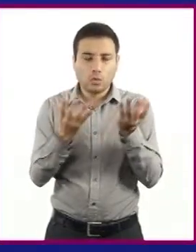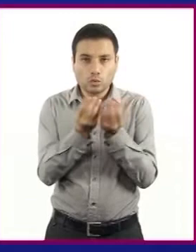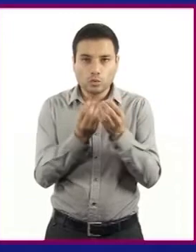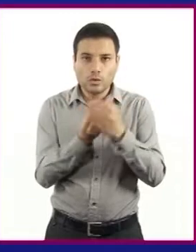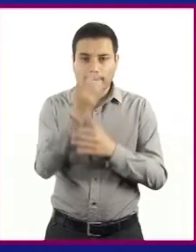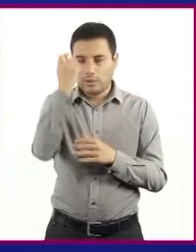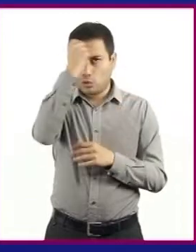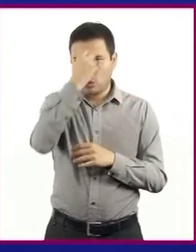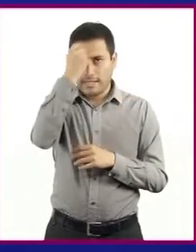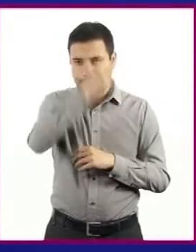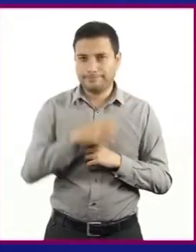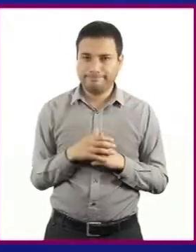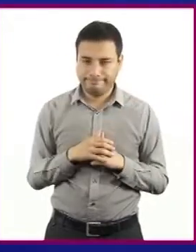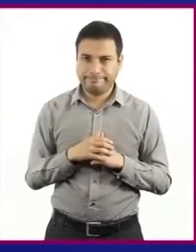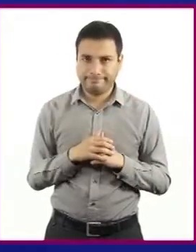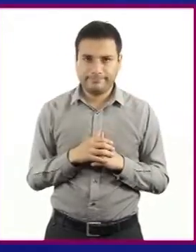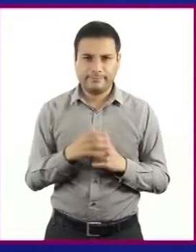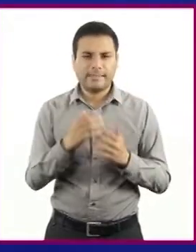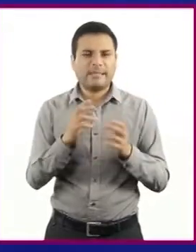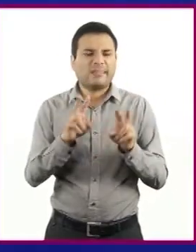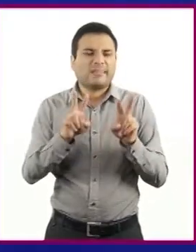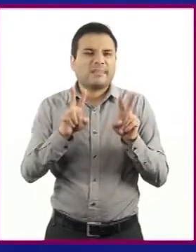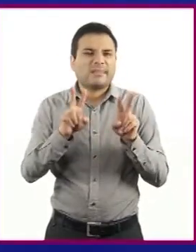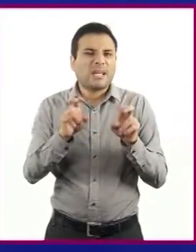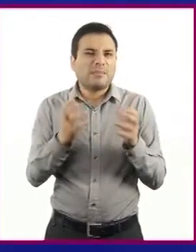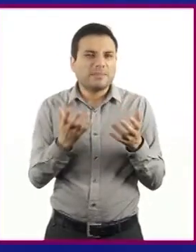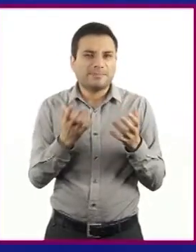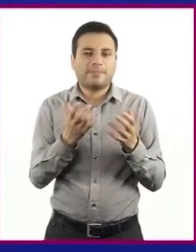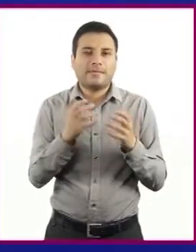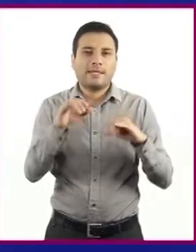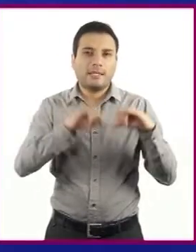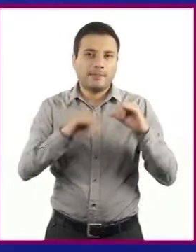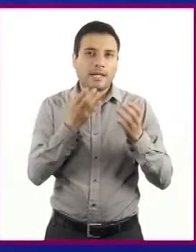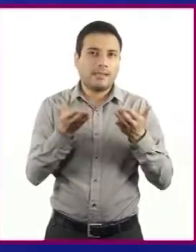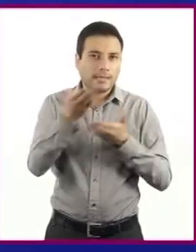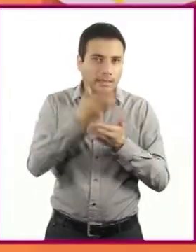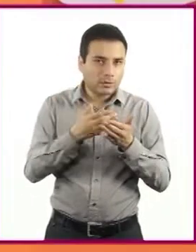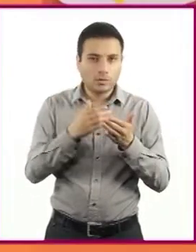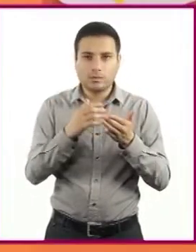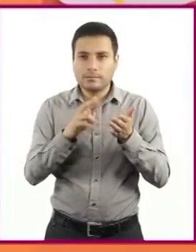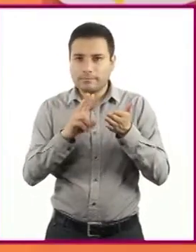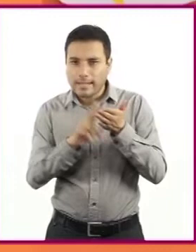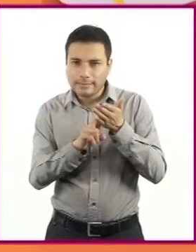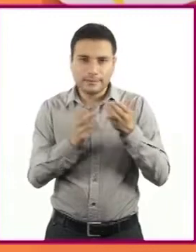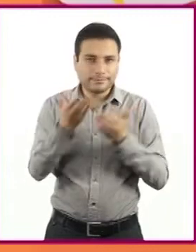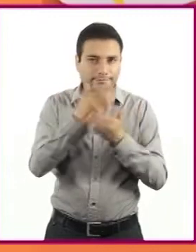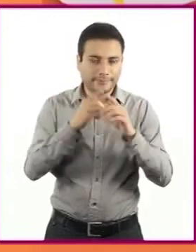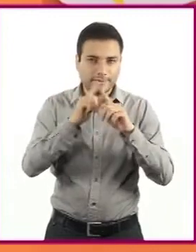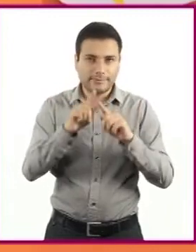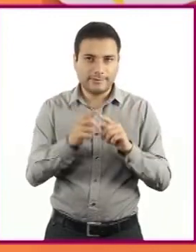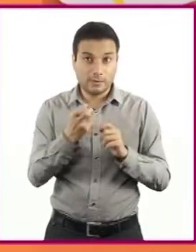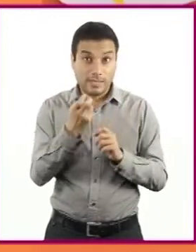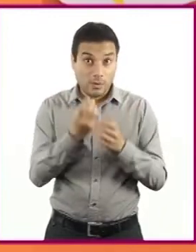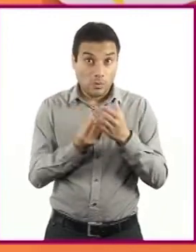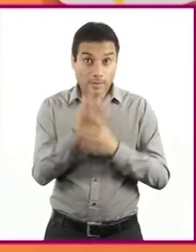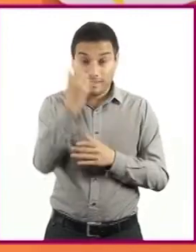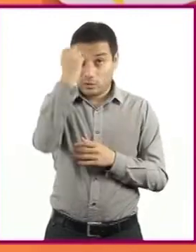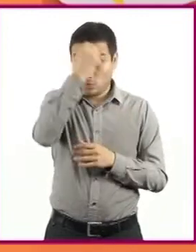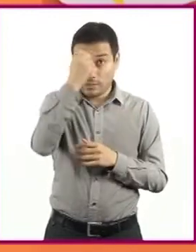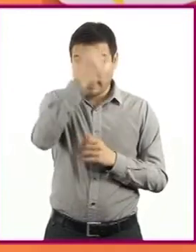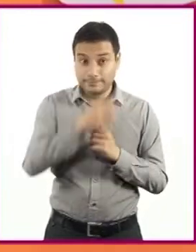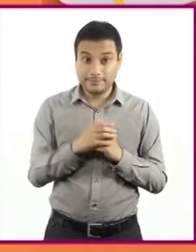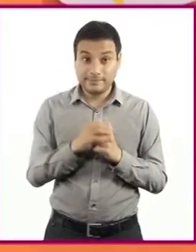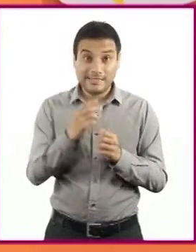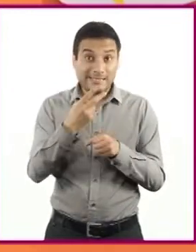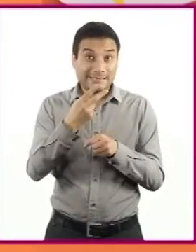teoría Langmuir-Lewis sobre las interacciones químicas y las valencias. En esta nueva teoría, en el segundo y